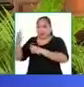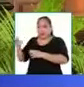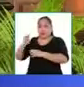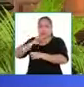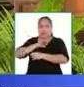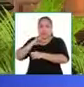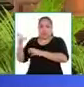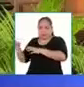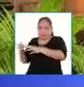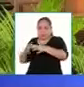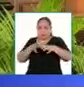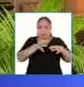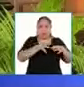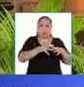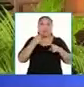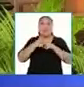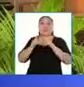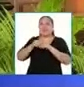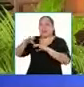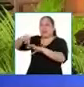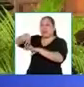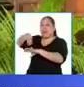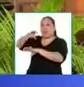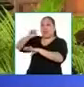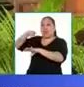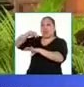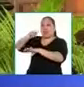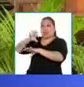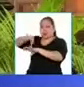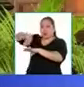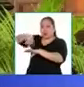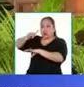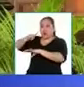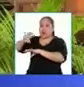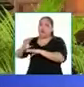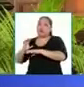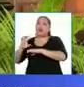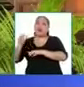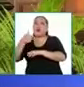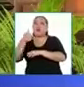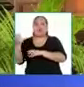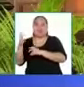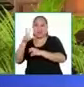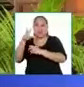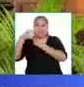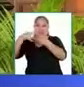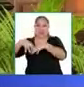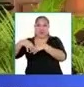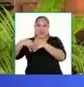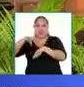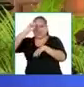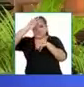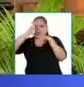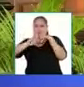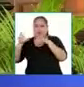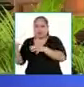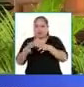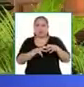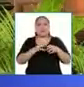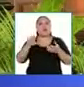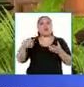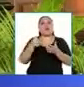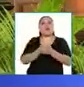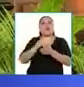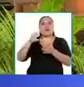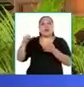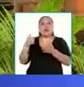viene haciendo desde el año pasado campañas de oxigenación, pues ha visto la necesidad de lanzar esta campaña que llamamos